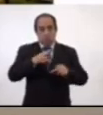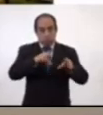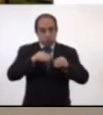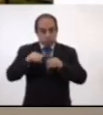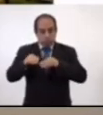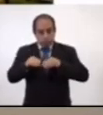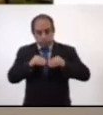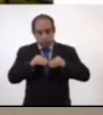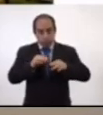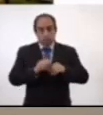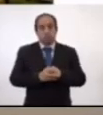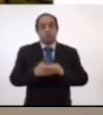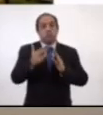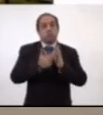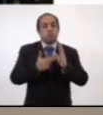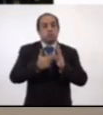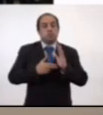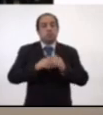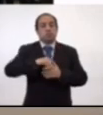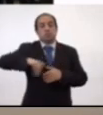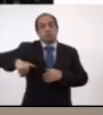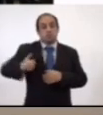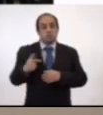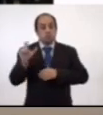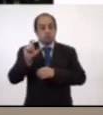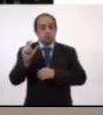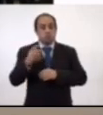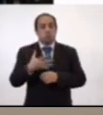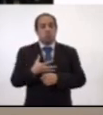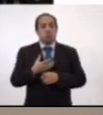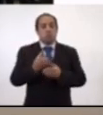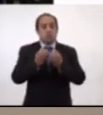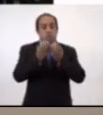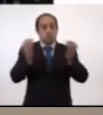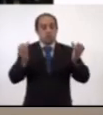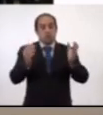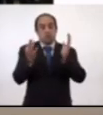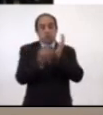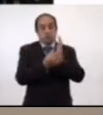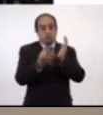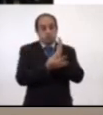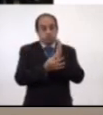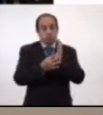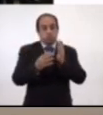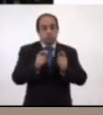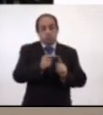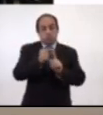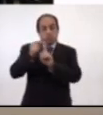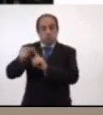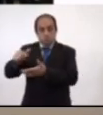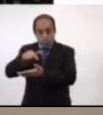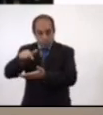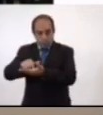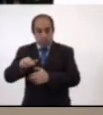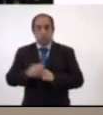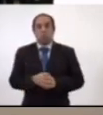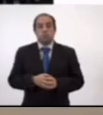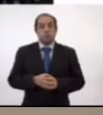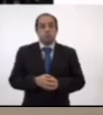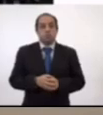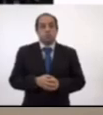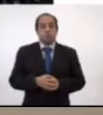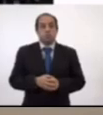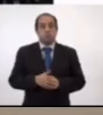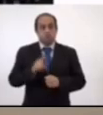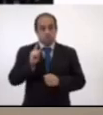recopilados en el taller de resguardo una vez que las traves de acero se encuentren en el sitio, lo cual se espera sea